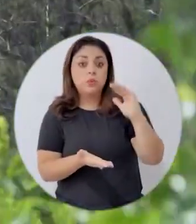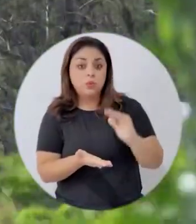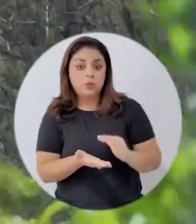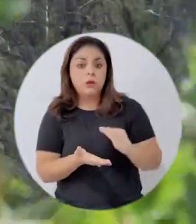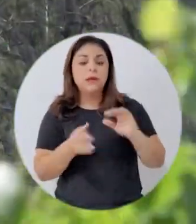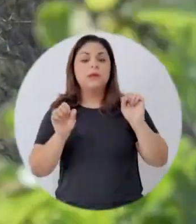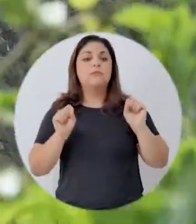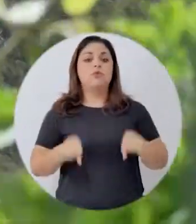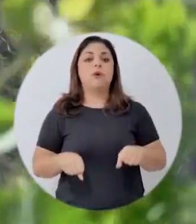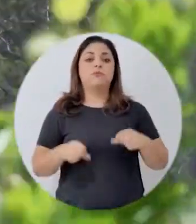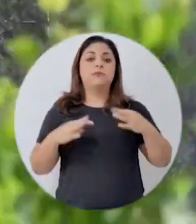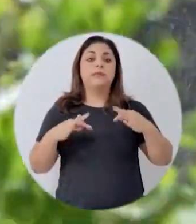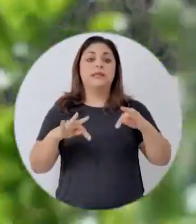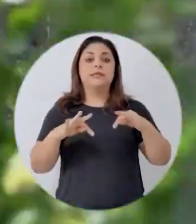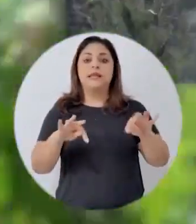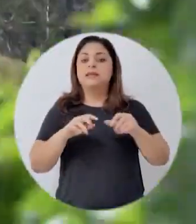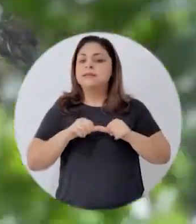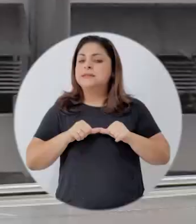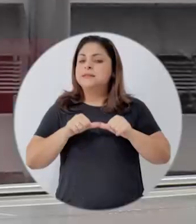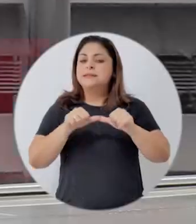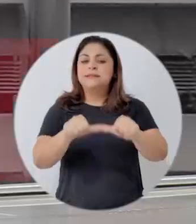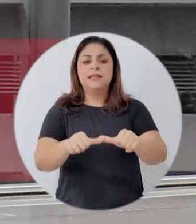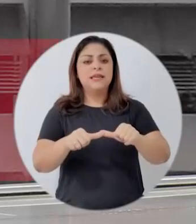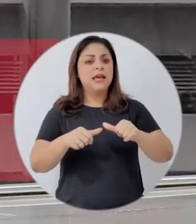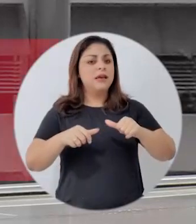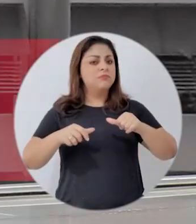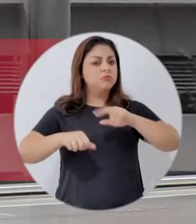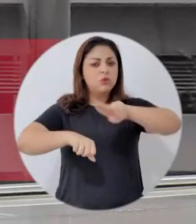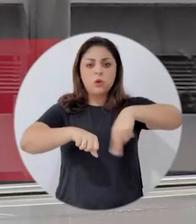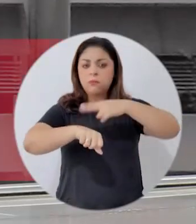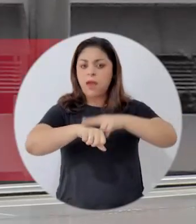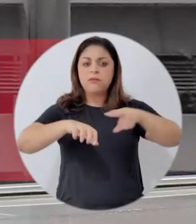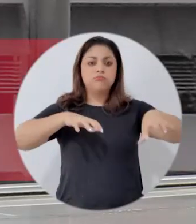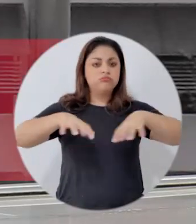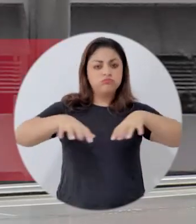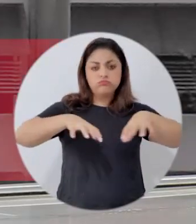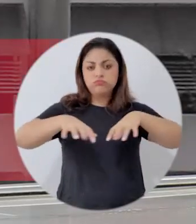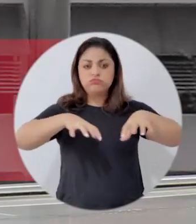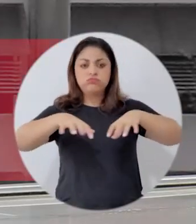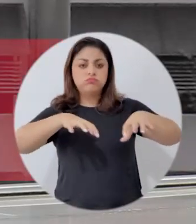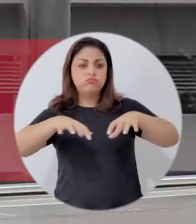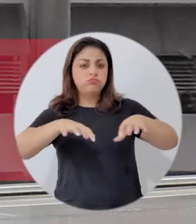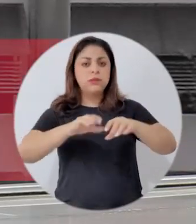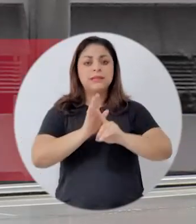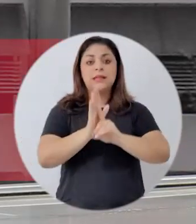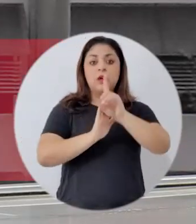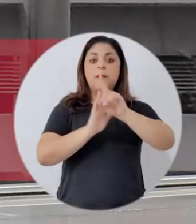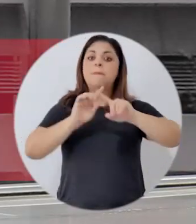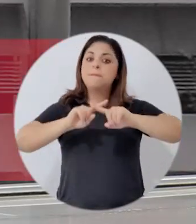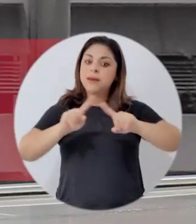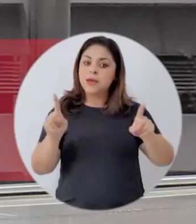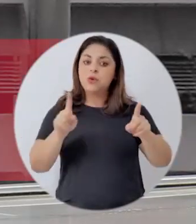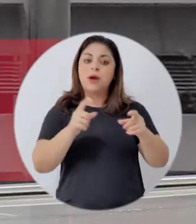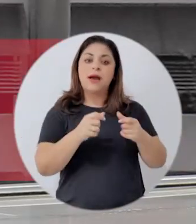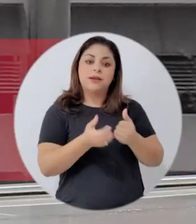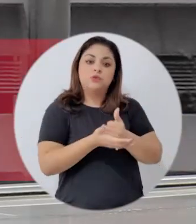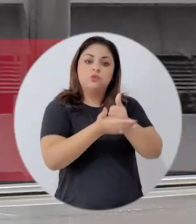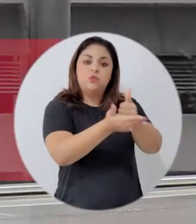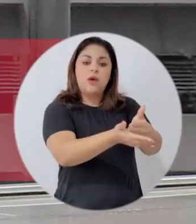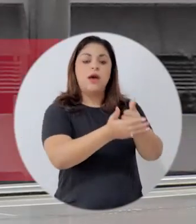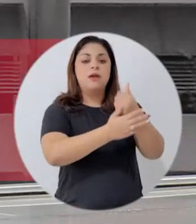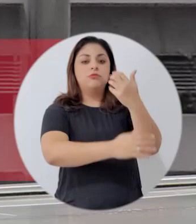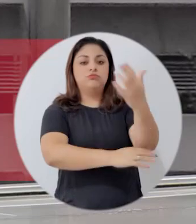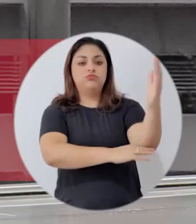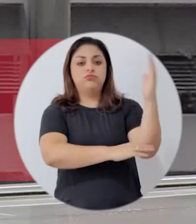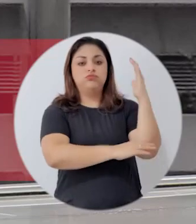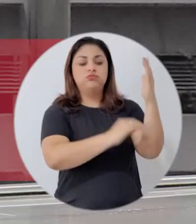seguir ejecutando nuestras actividades, ¿verdad? El desarrollo continúa, pero tenemos que buscar estar de la mano del desarrollo